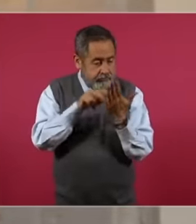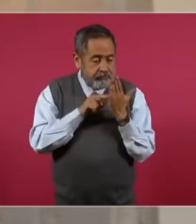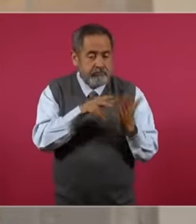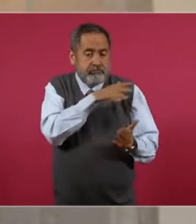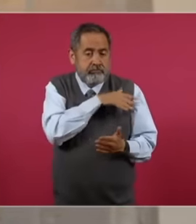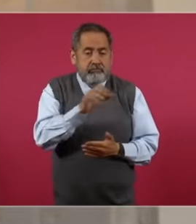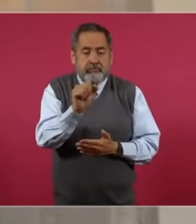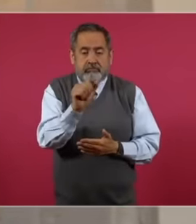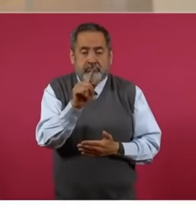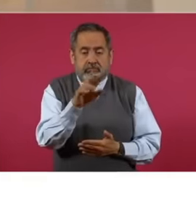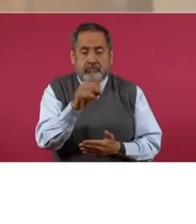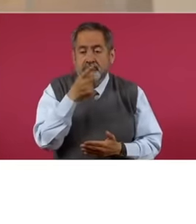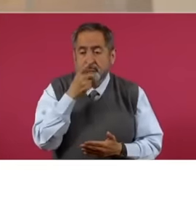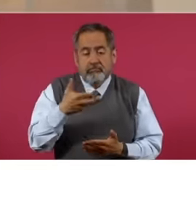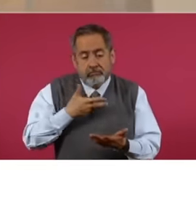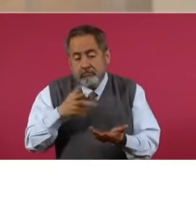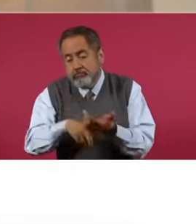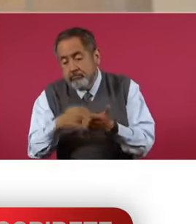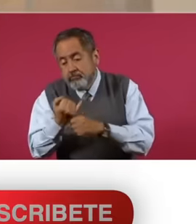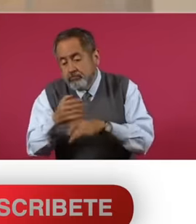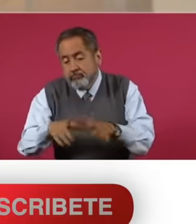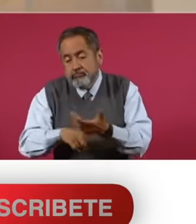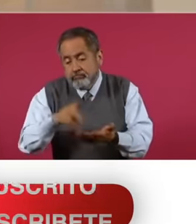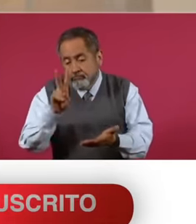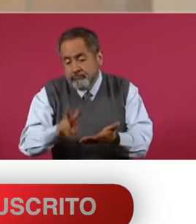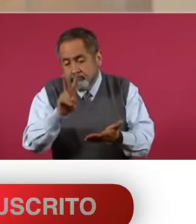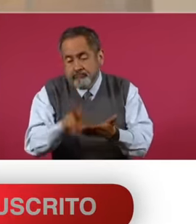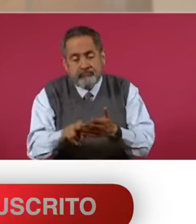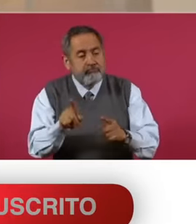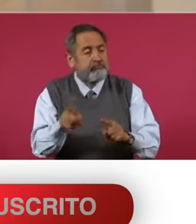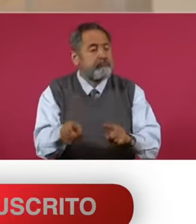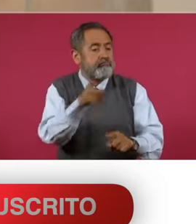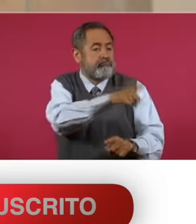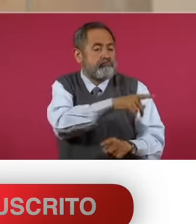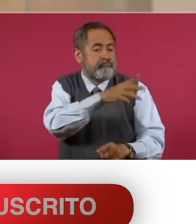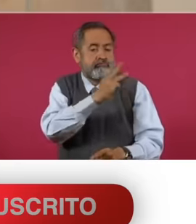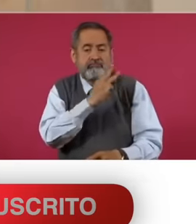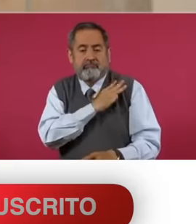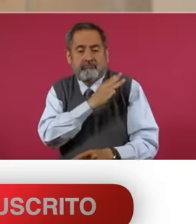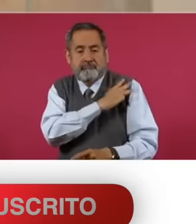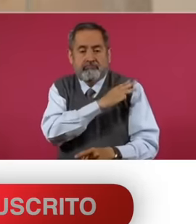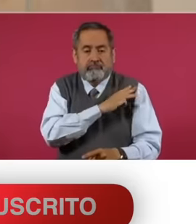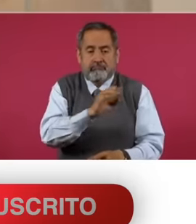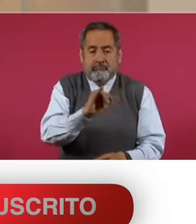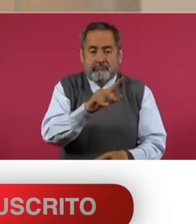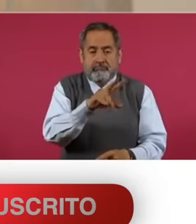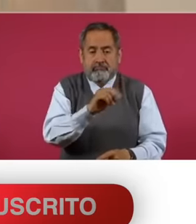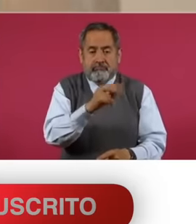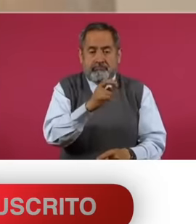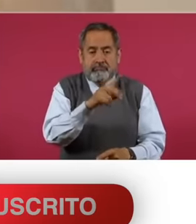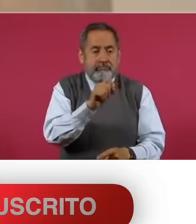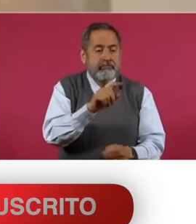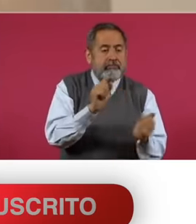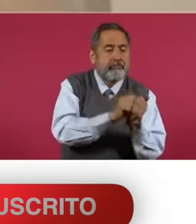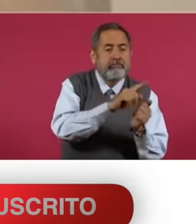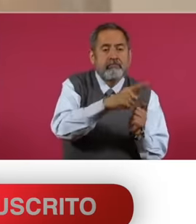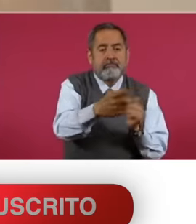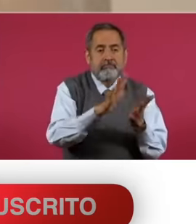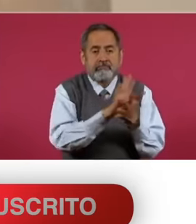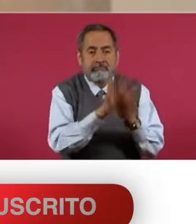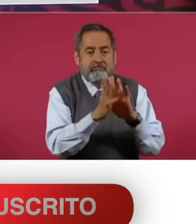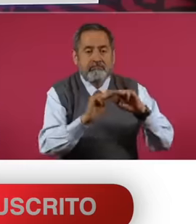Sandoval estimó que había información creíble que vinculaba al teniente coronel en retiro, Silvio Hernández Soto, con el